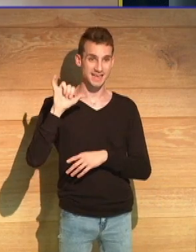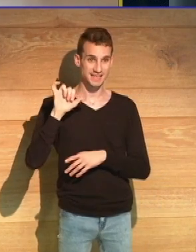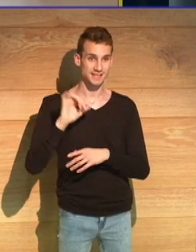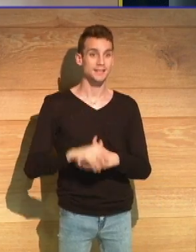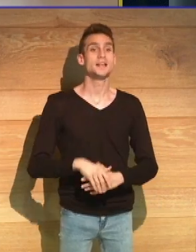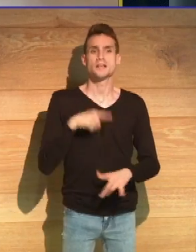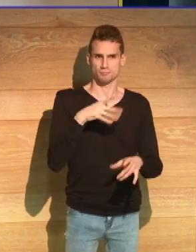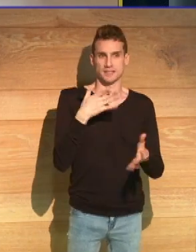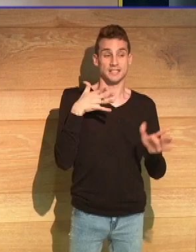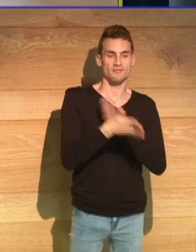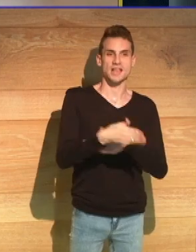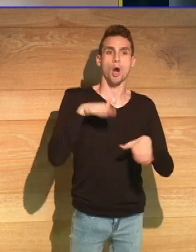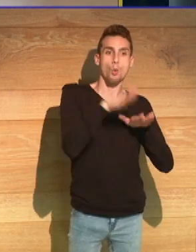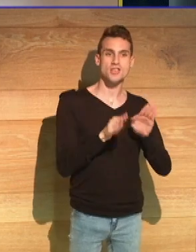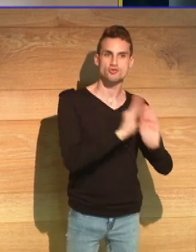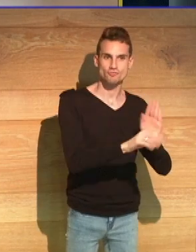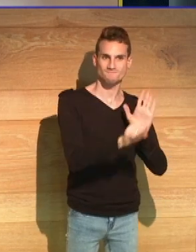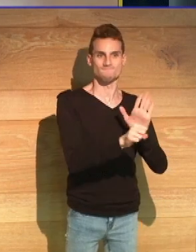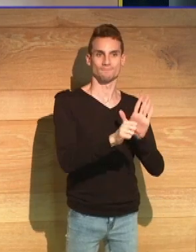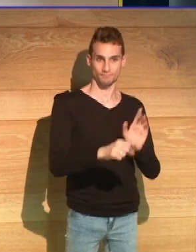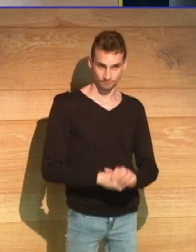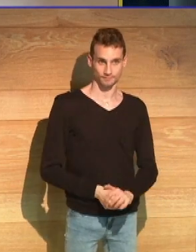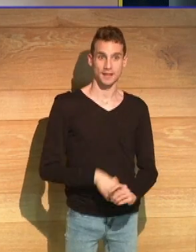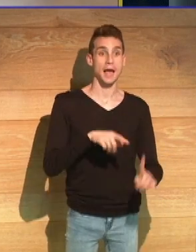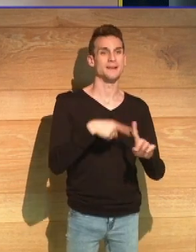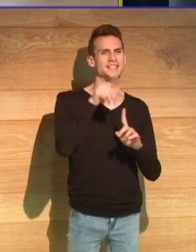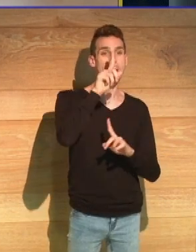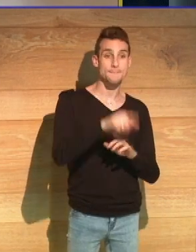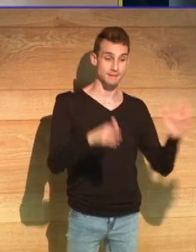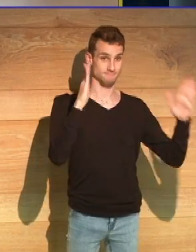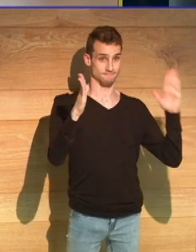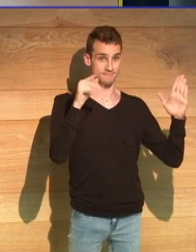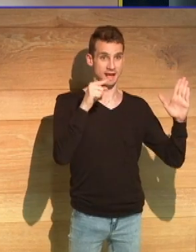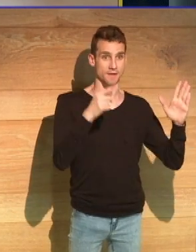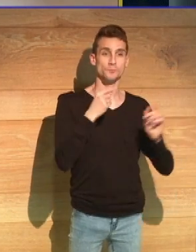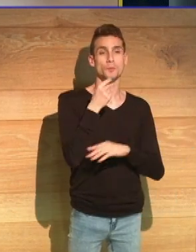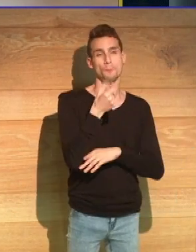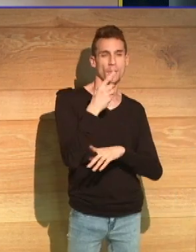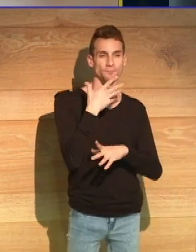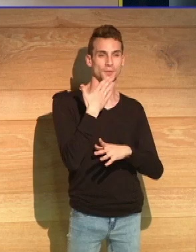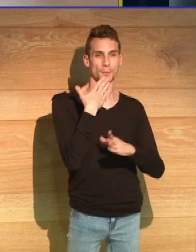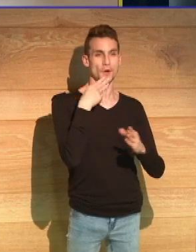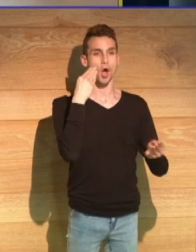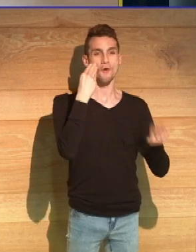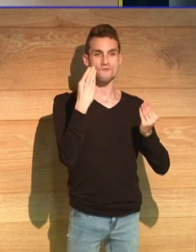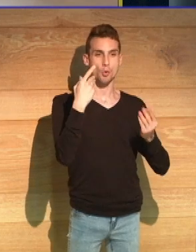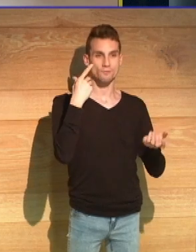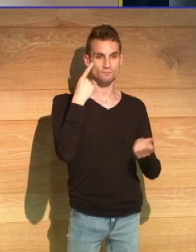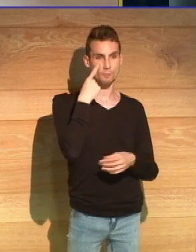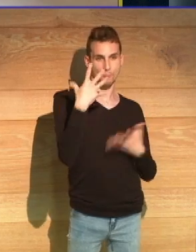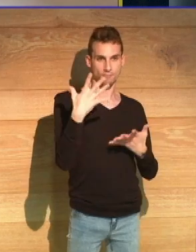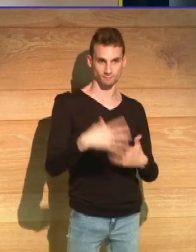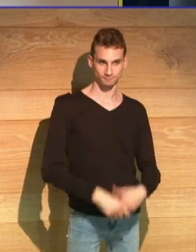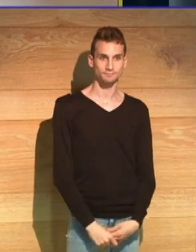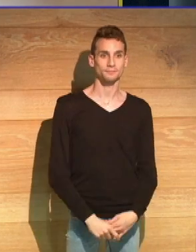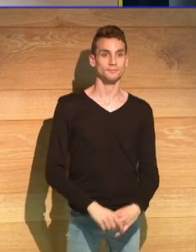muchísimos sitios. Y durante todo ese tiempo también tenía algo de figura pop. Cuando hablábamos en la exposición de qué representaba Fuller en el Estados Unidos